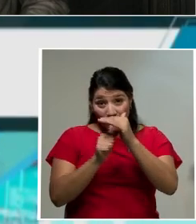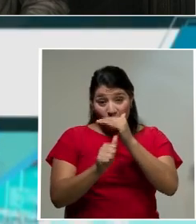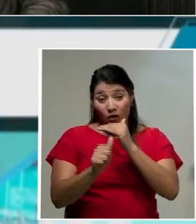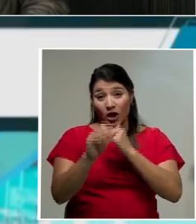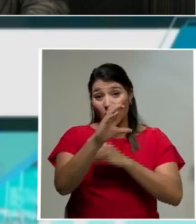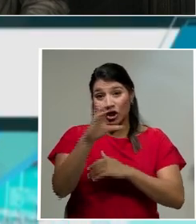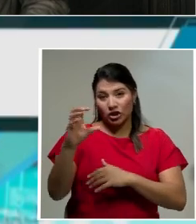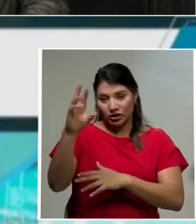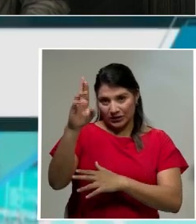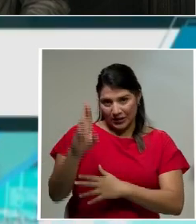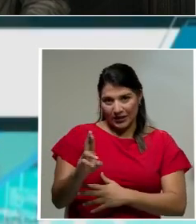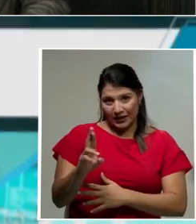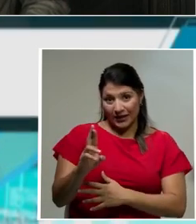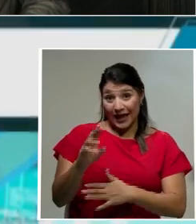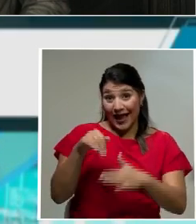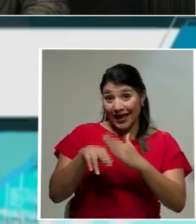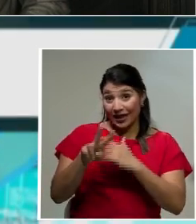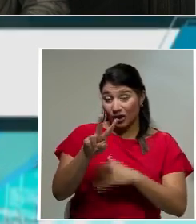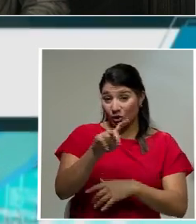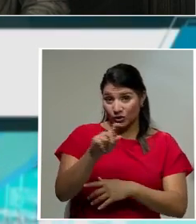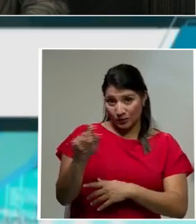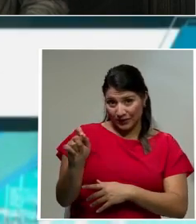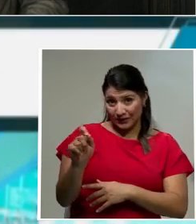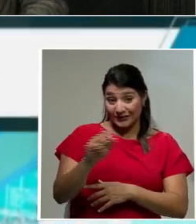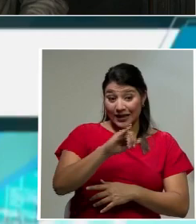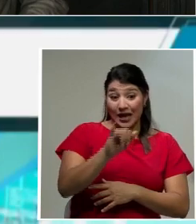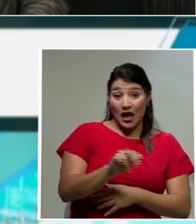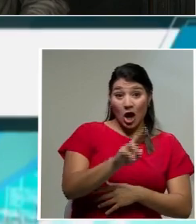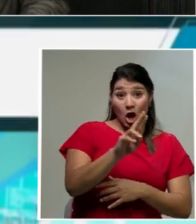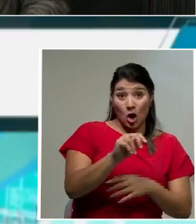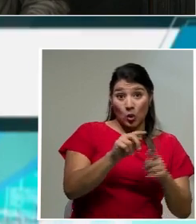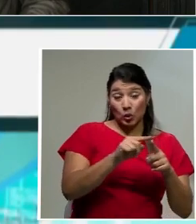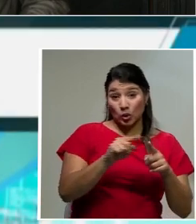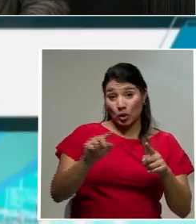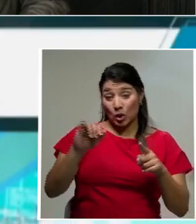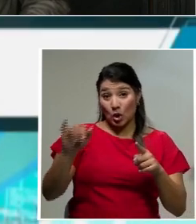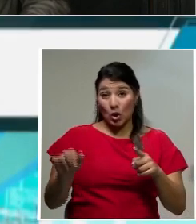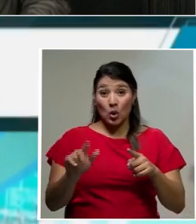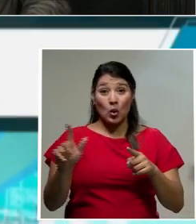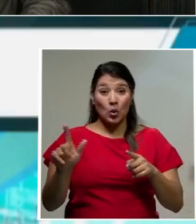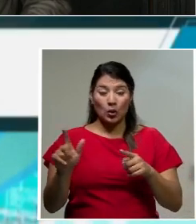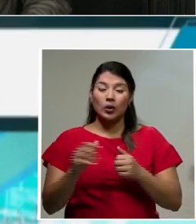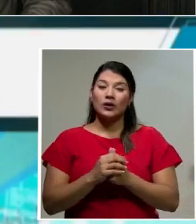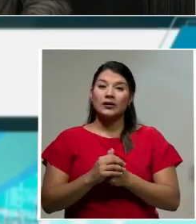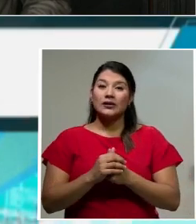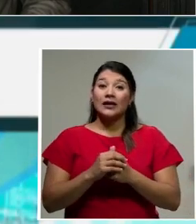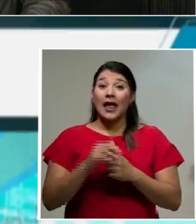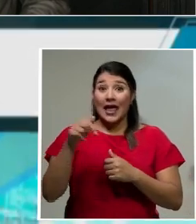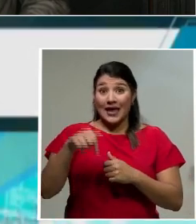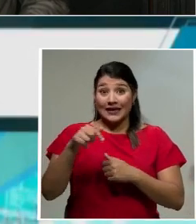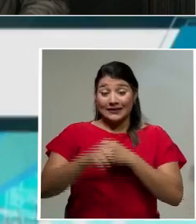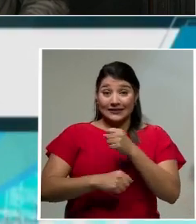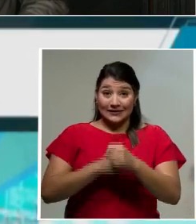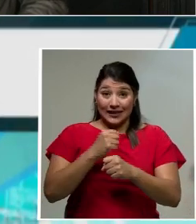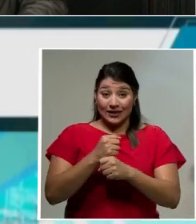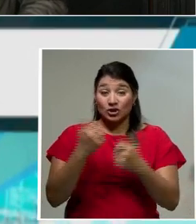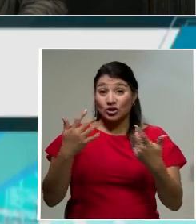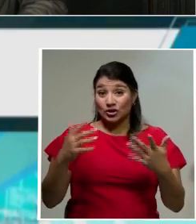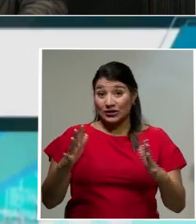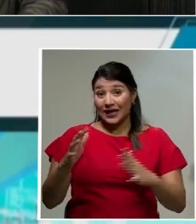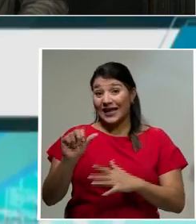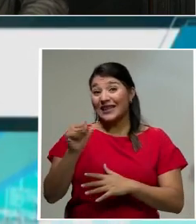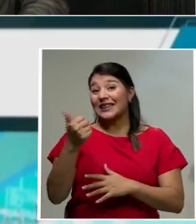en Costa Rica en solo 2 meses, entre junio y julio. En total, durante este año, más